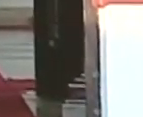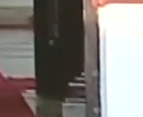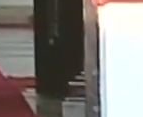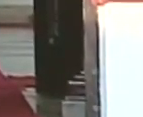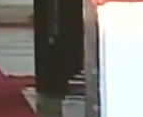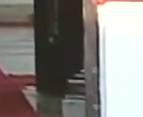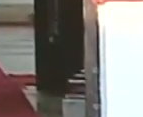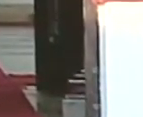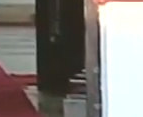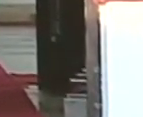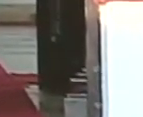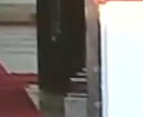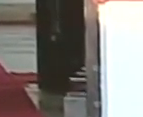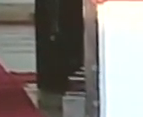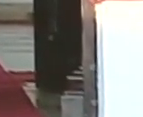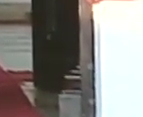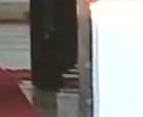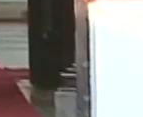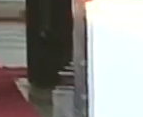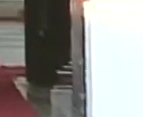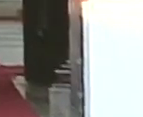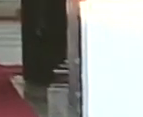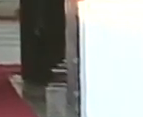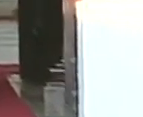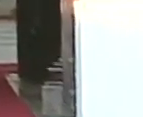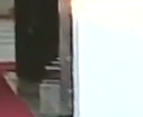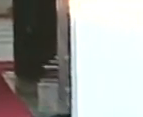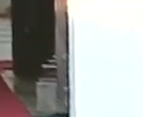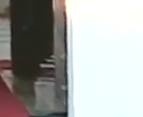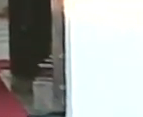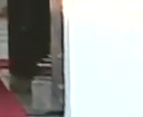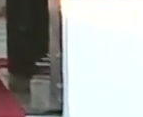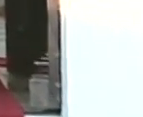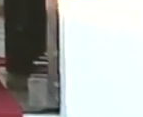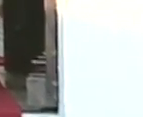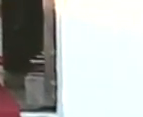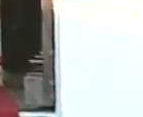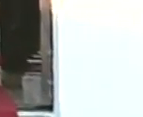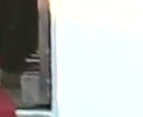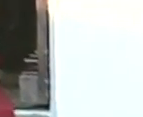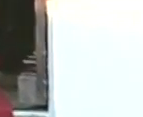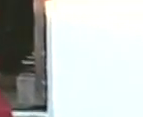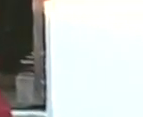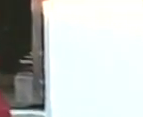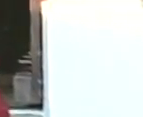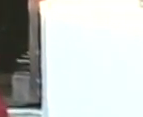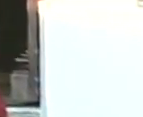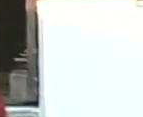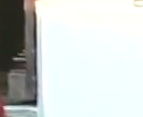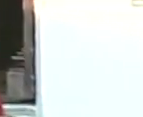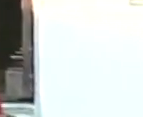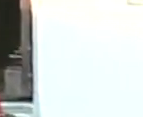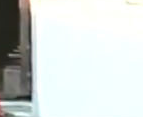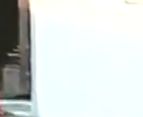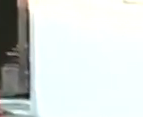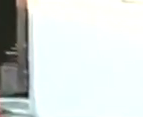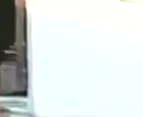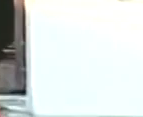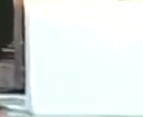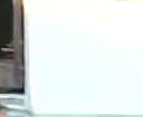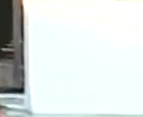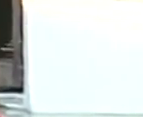relacionados con el desarrollo del mercado petrolero mundial. Ya acá se encuentran dispuestos varios medios